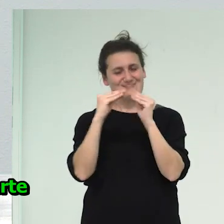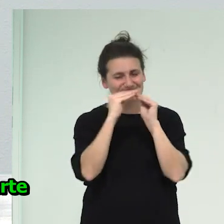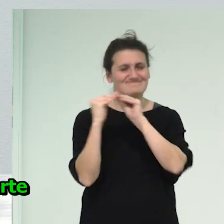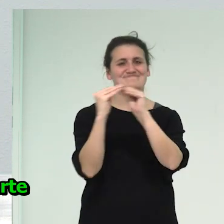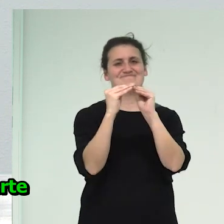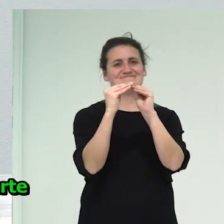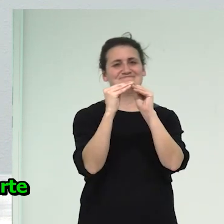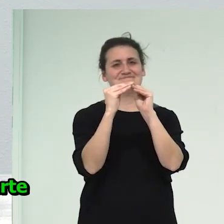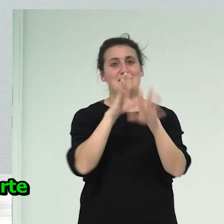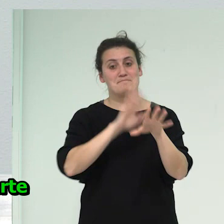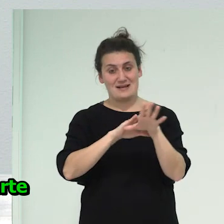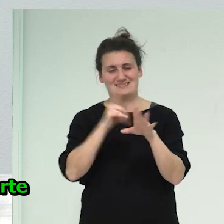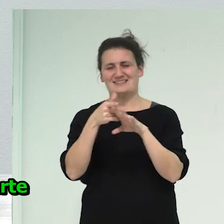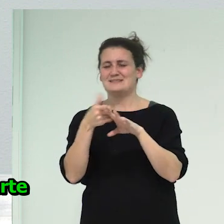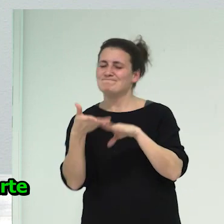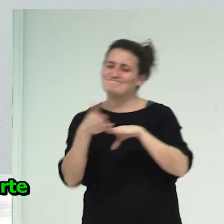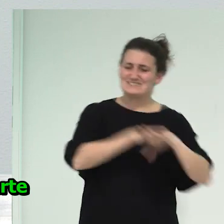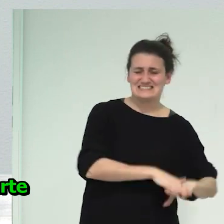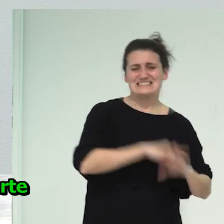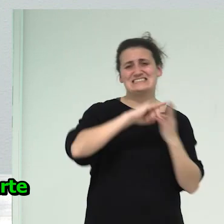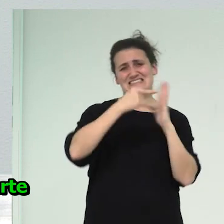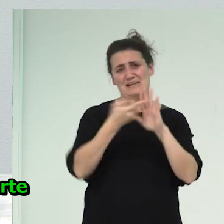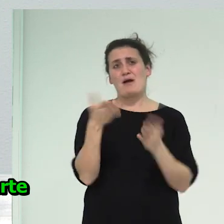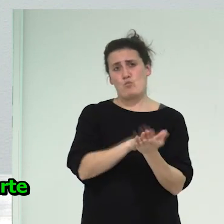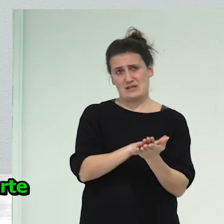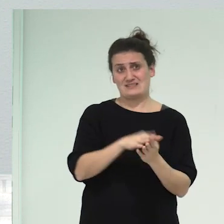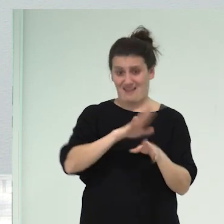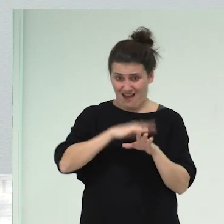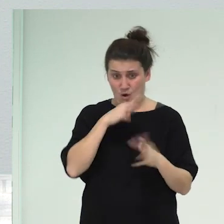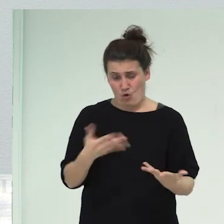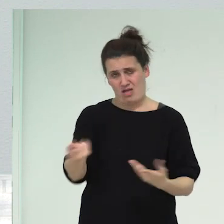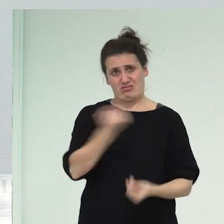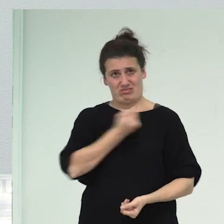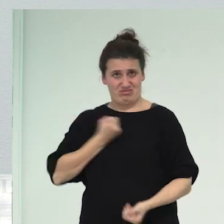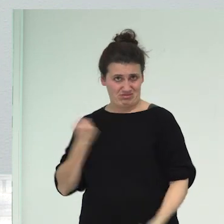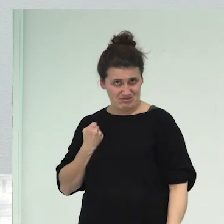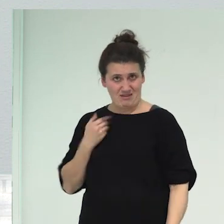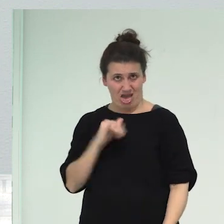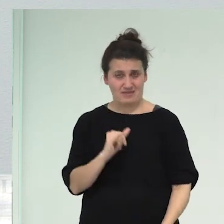para subvertir este sistema de muerte que nos está matando.